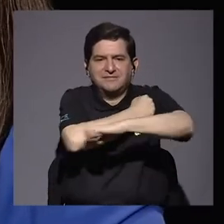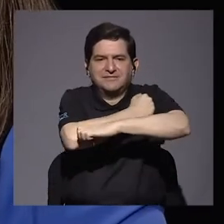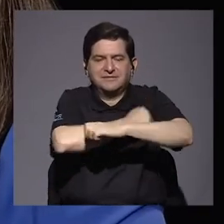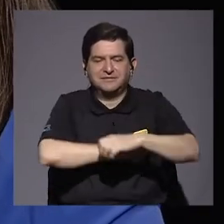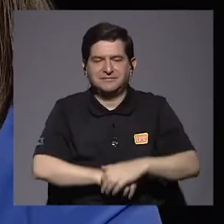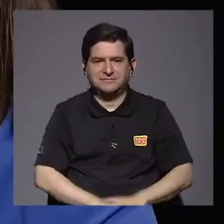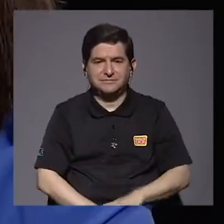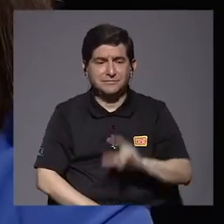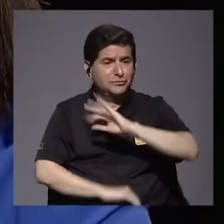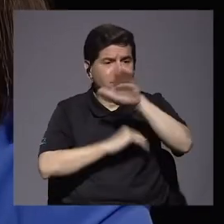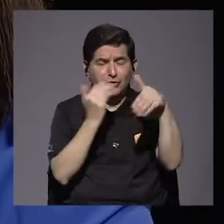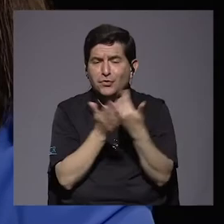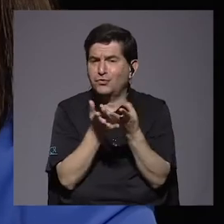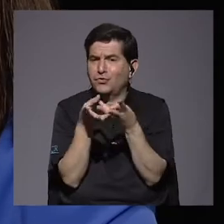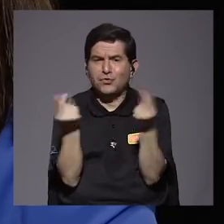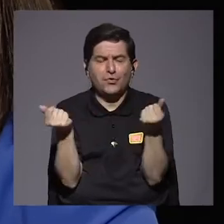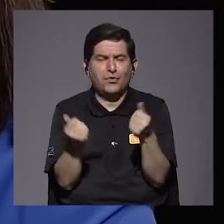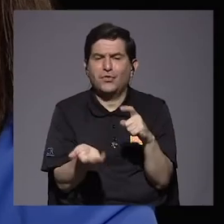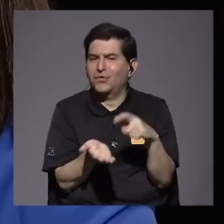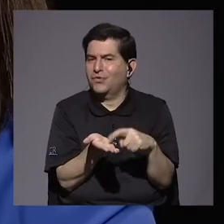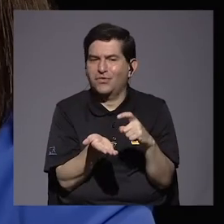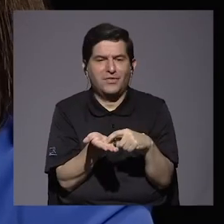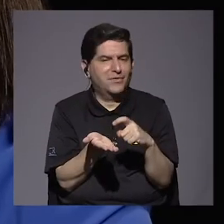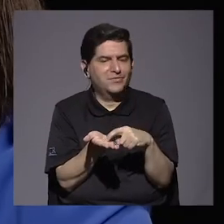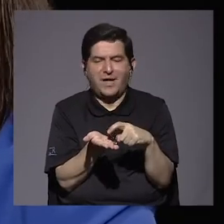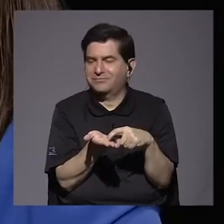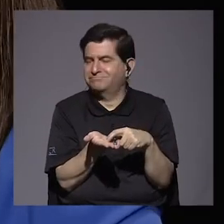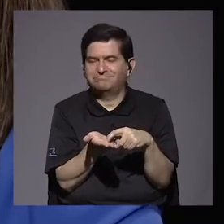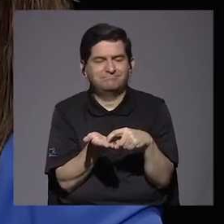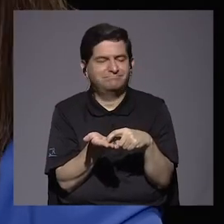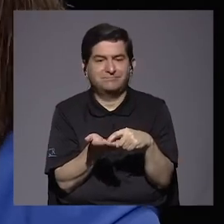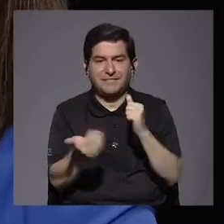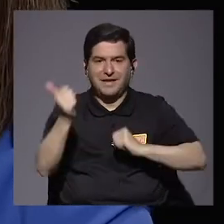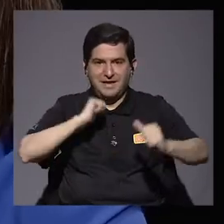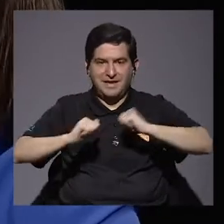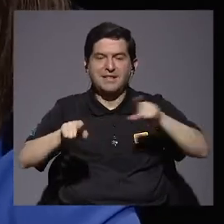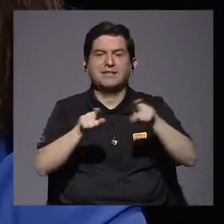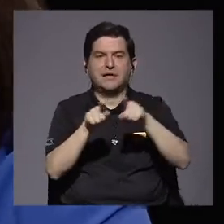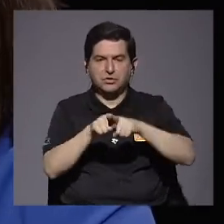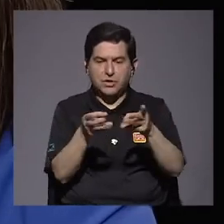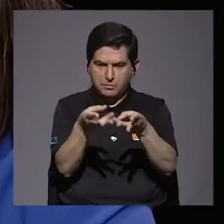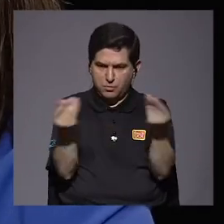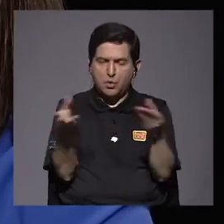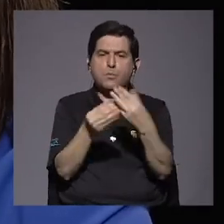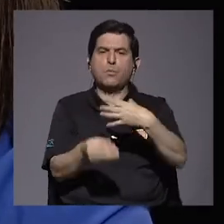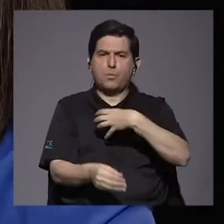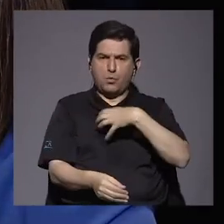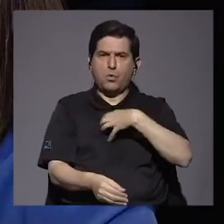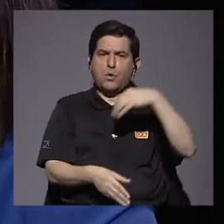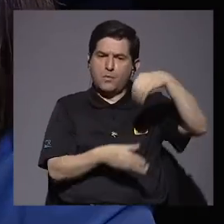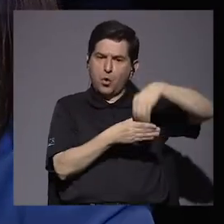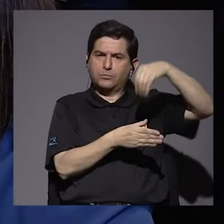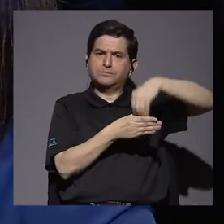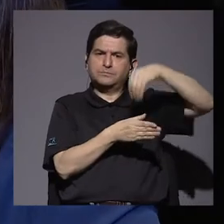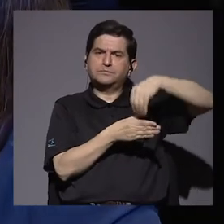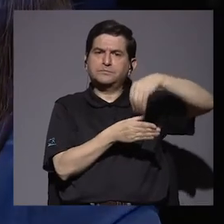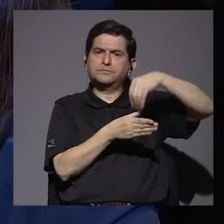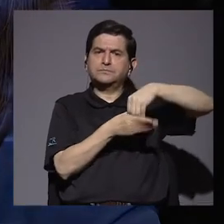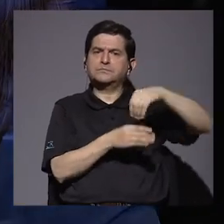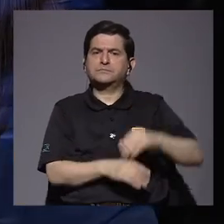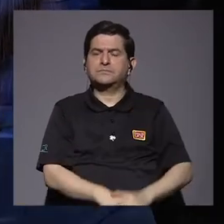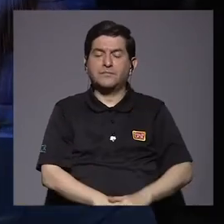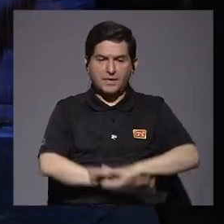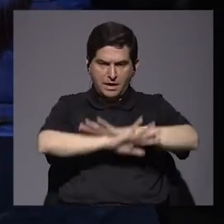Estado, porque no todo se resuelve con deuda, ¿verdad? Y el teatro también genera sus propios ingresos,